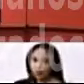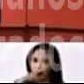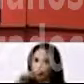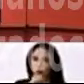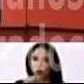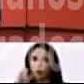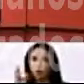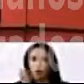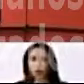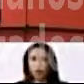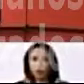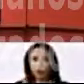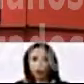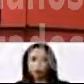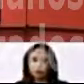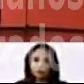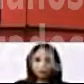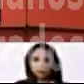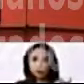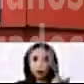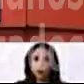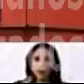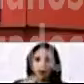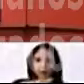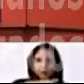academias militares los aspirantes a cadetes